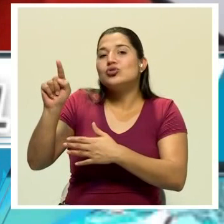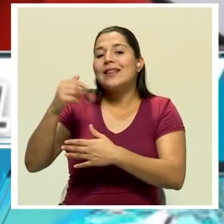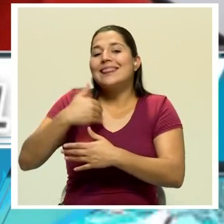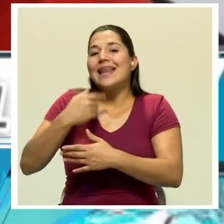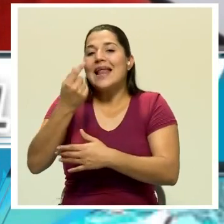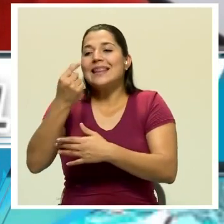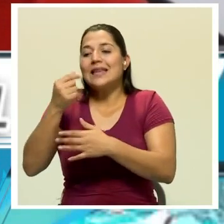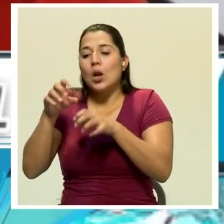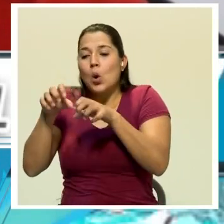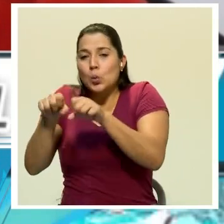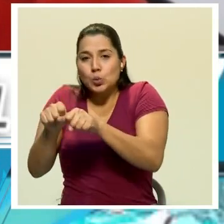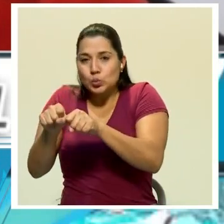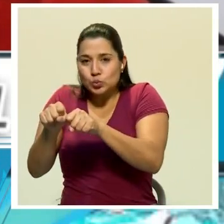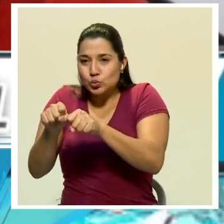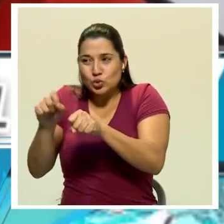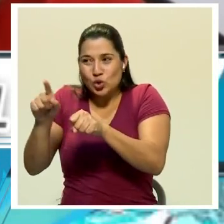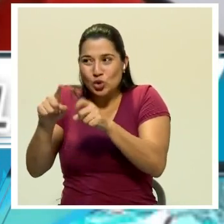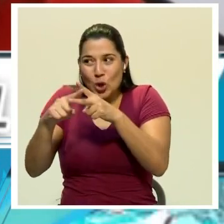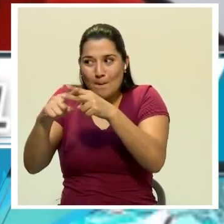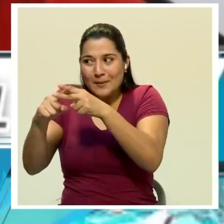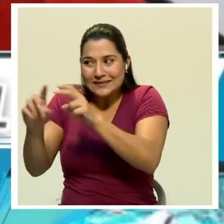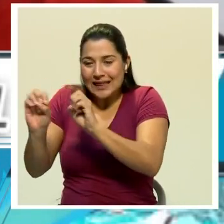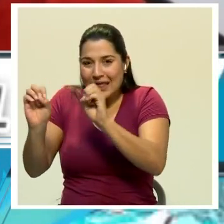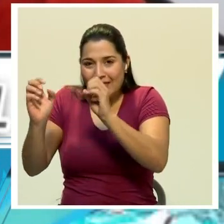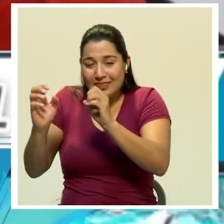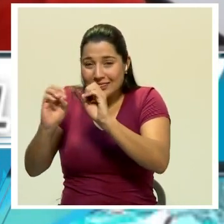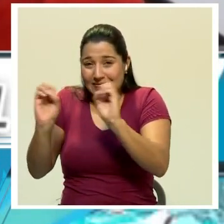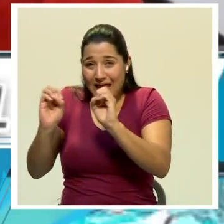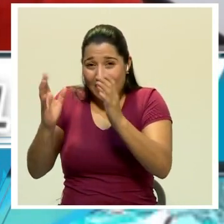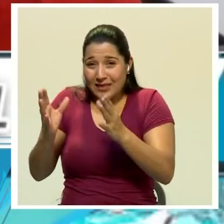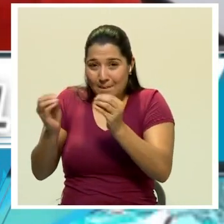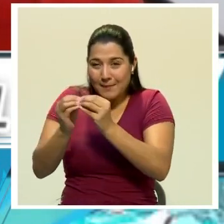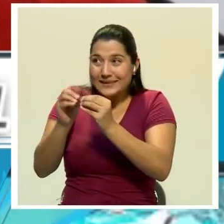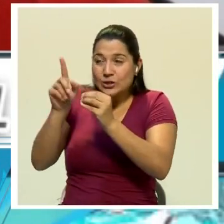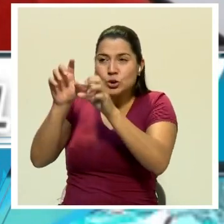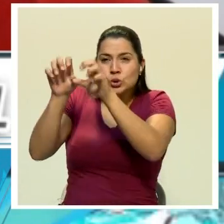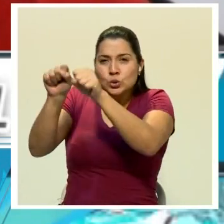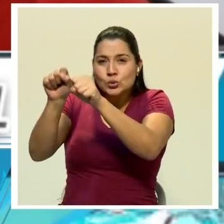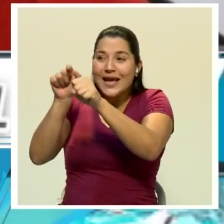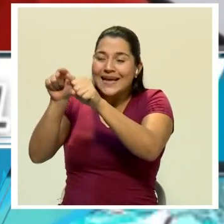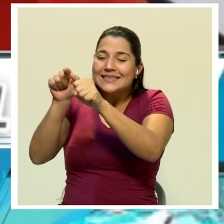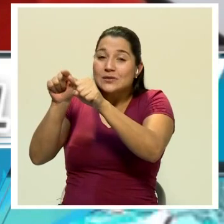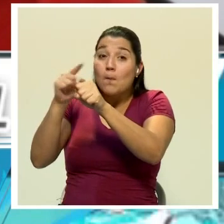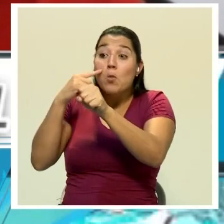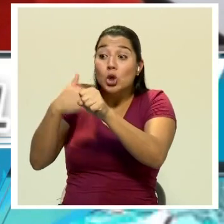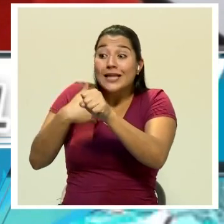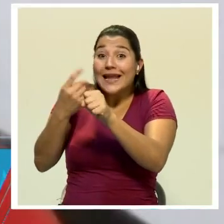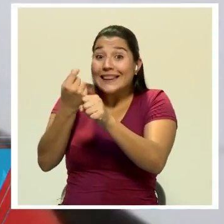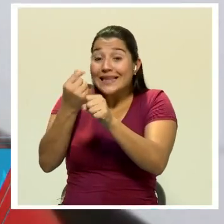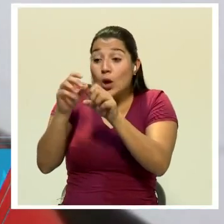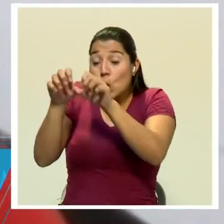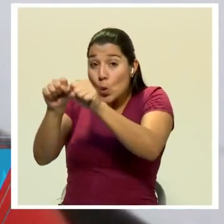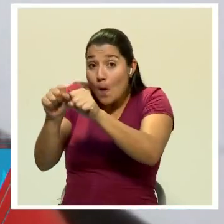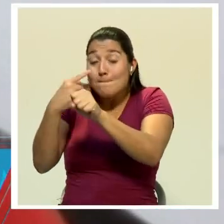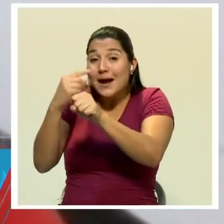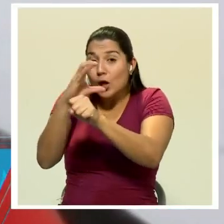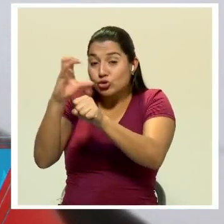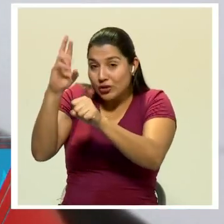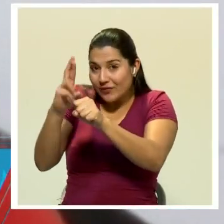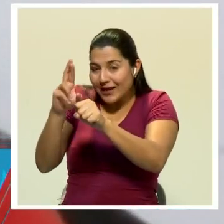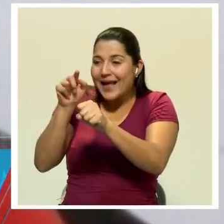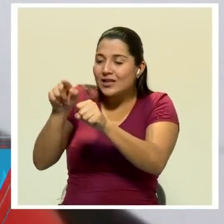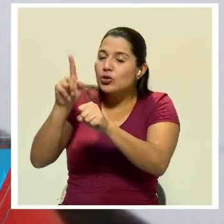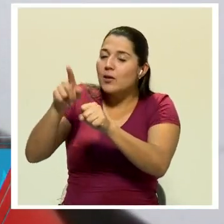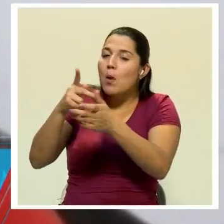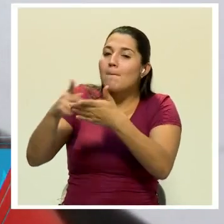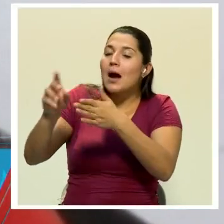son más de 10 millones de dólares que el país no tiene que pagar. Después tenemos un crédito